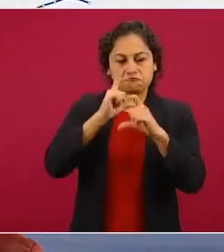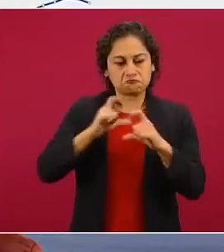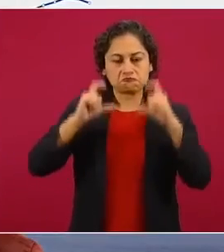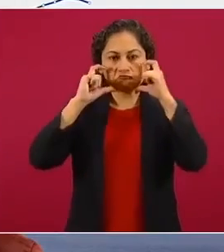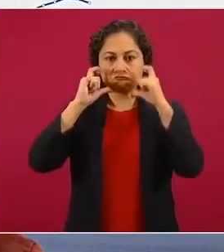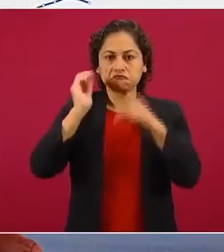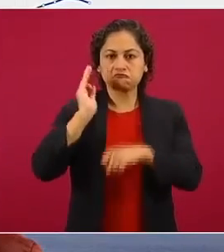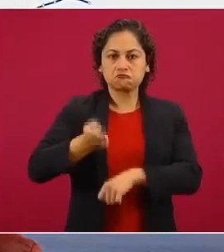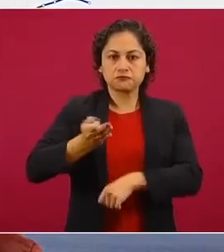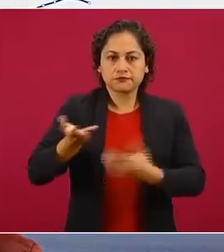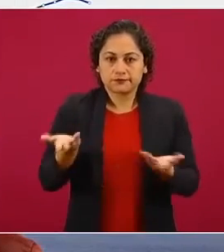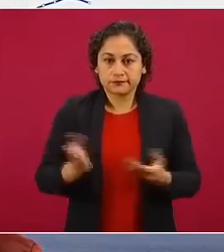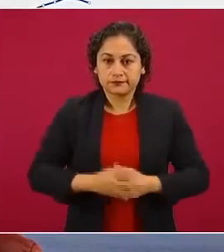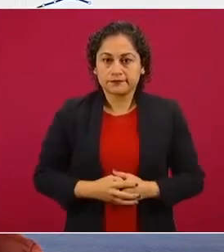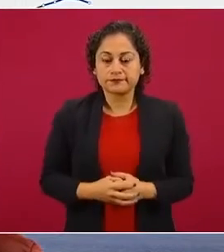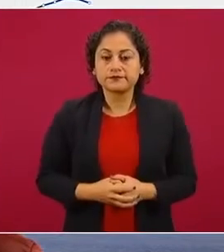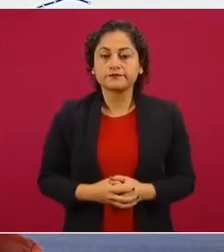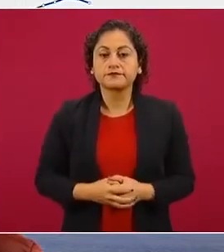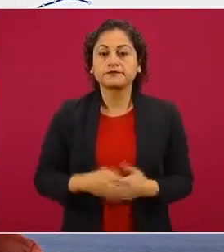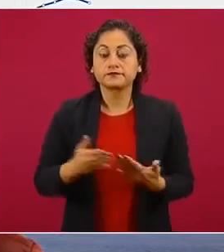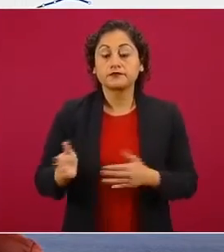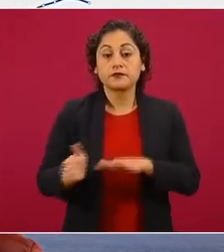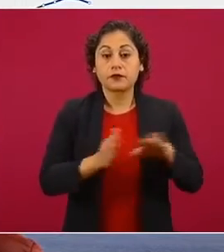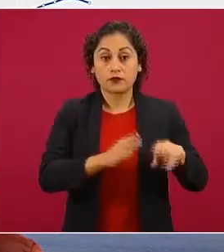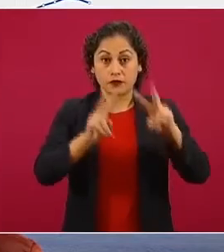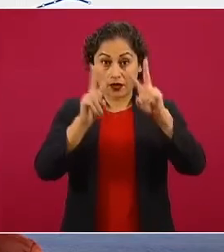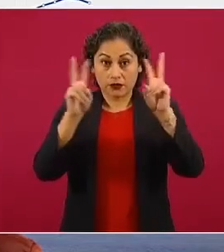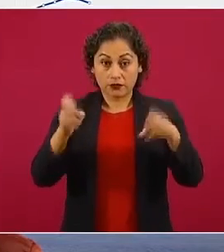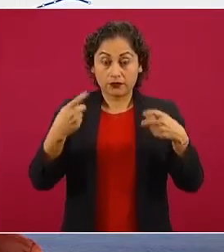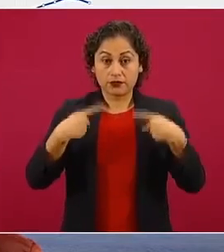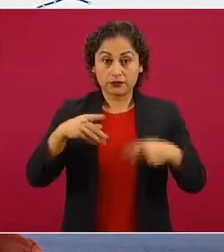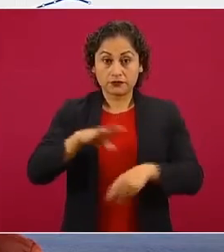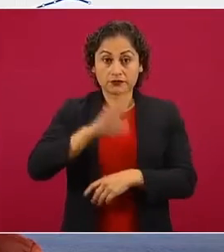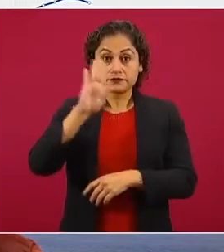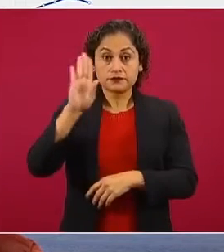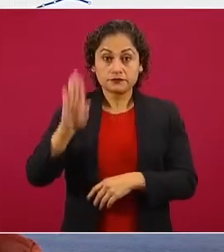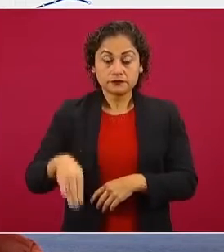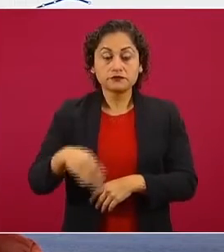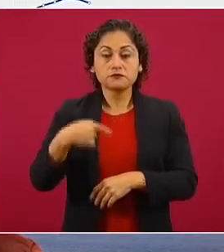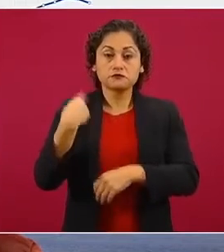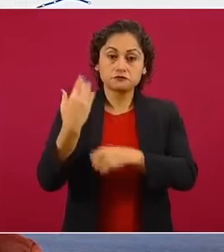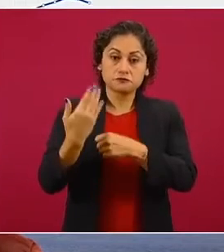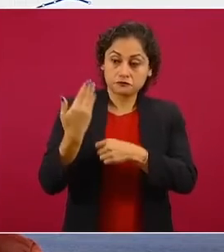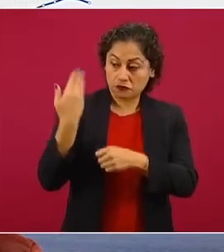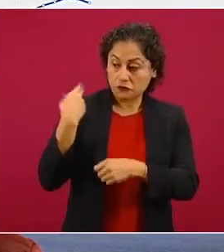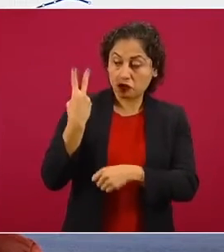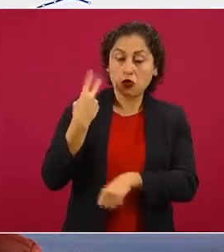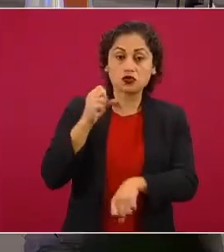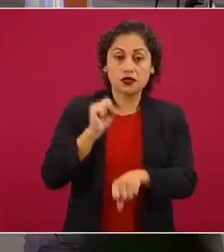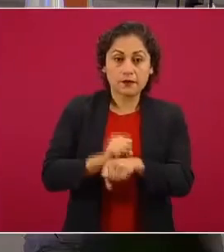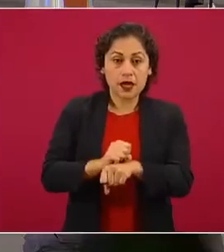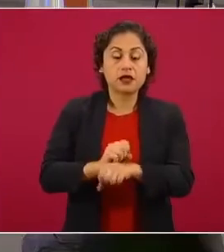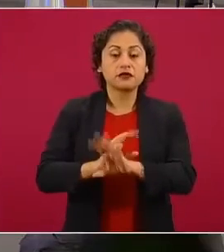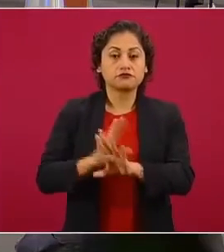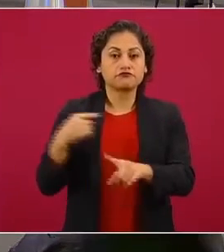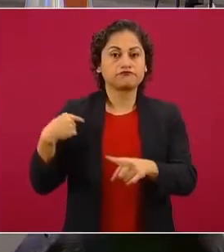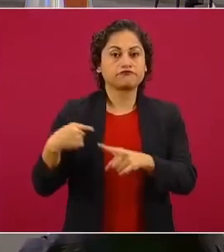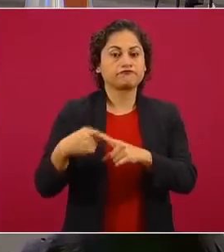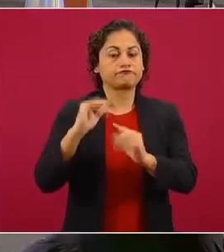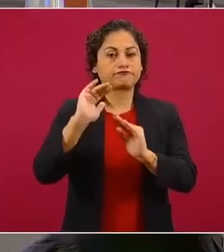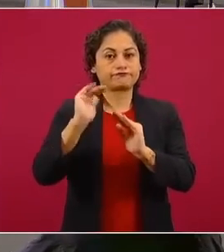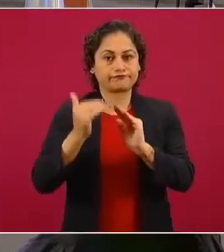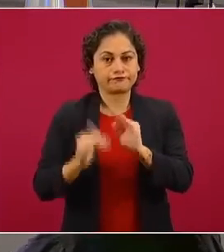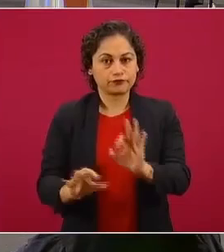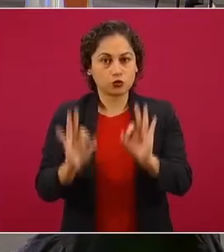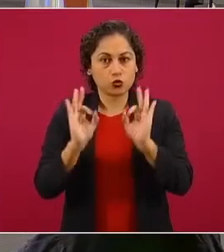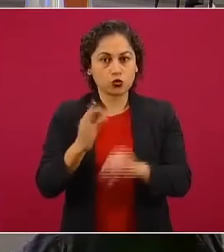sirve. Vemos que las defunciones también ya empezaron a disminuir en las 2 semanas recientes, lo cual es muy positivo. En la siguiente vemos